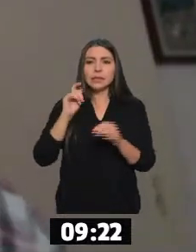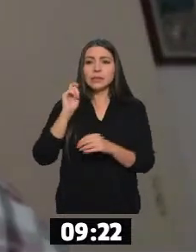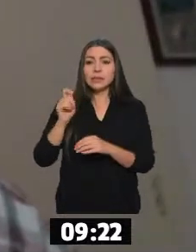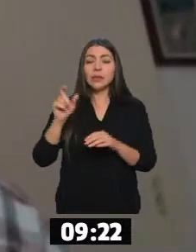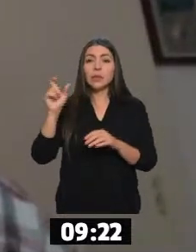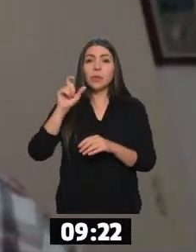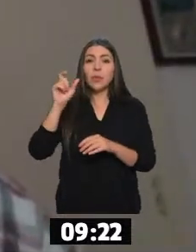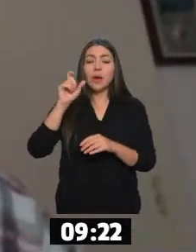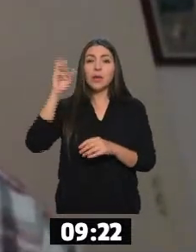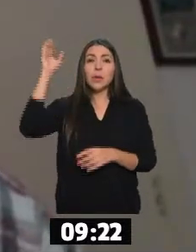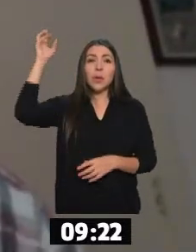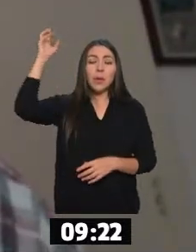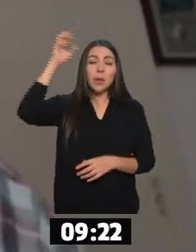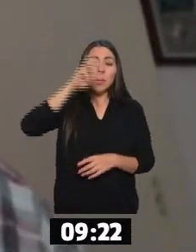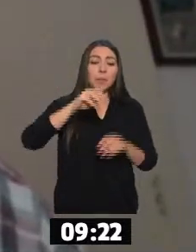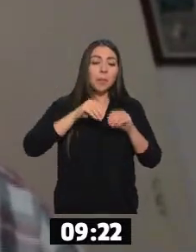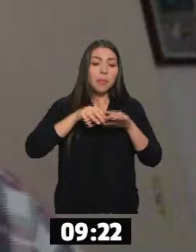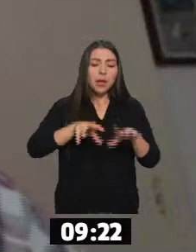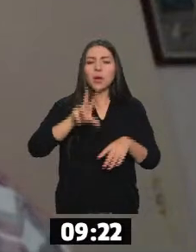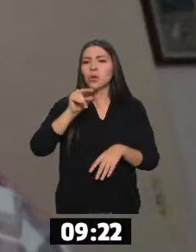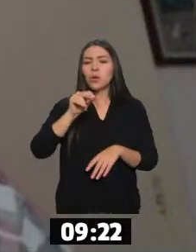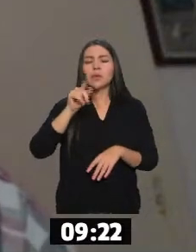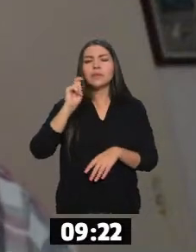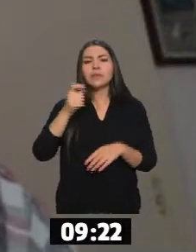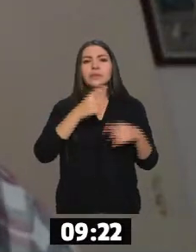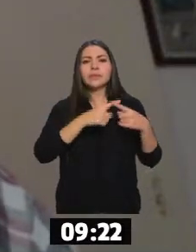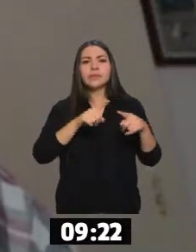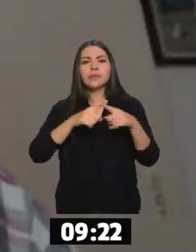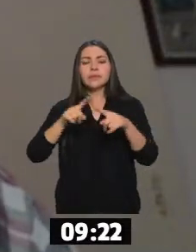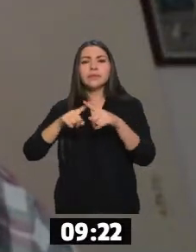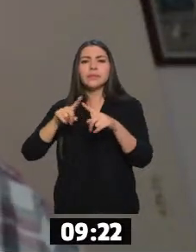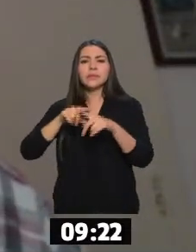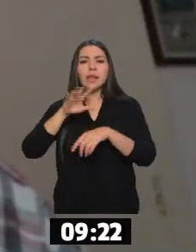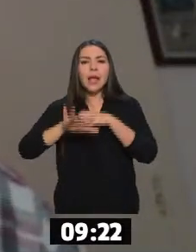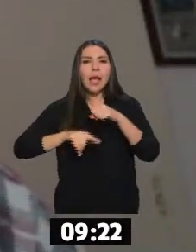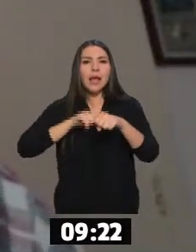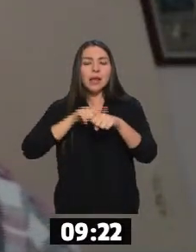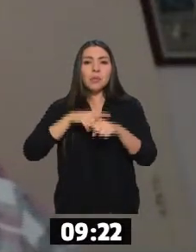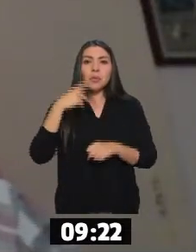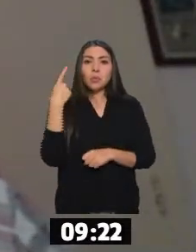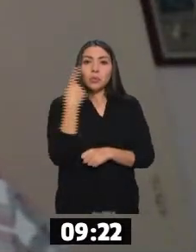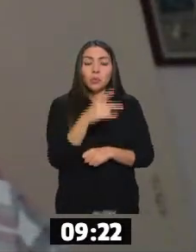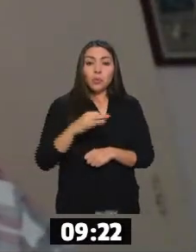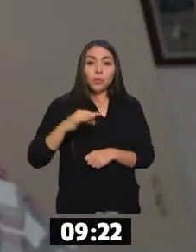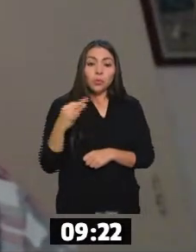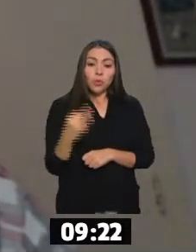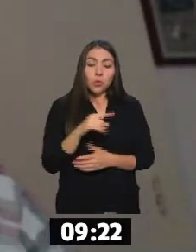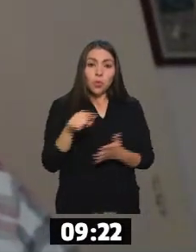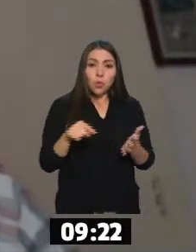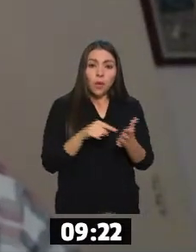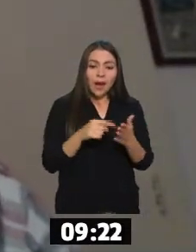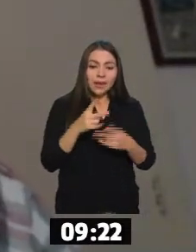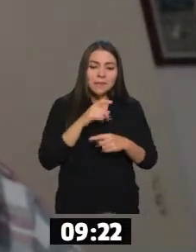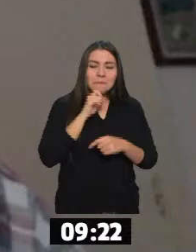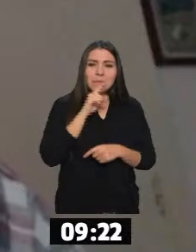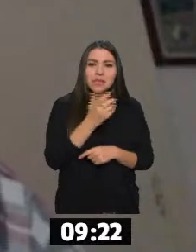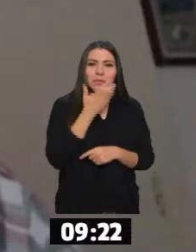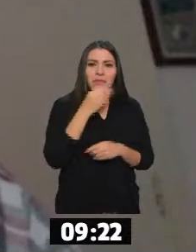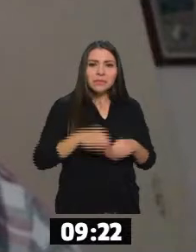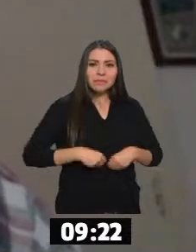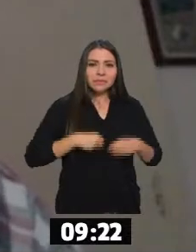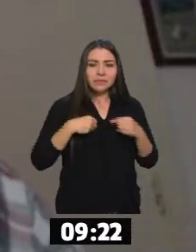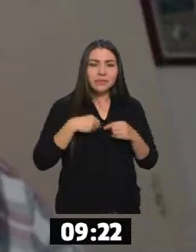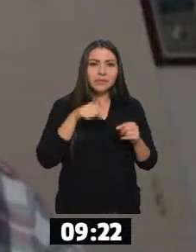meteorito o así, sino que son especies que no pertenecen a un ecosistema, a un lugar, que son traídas